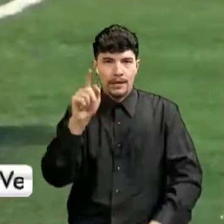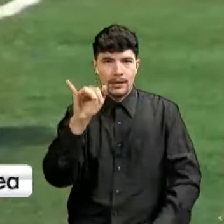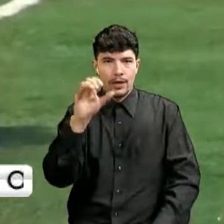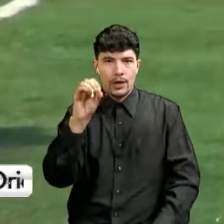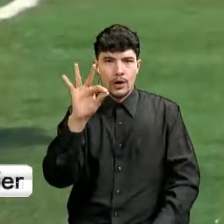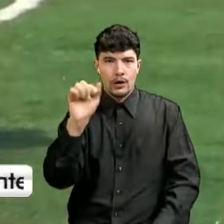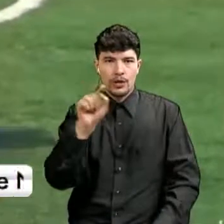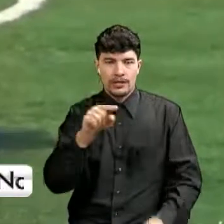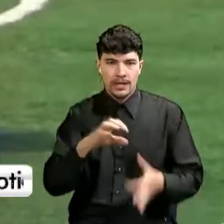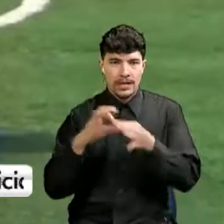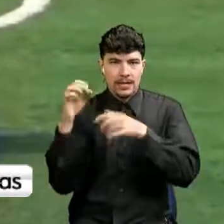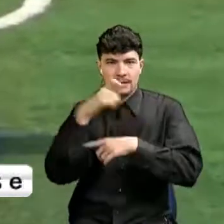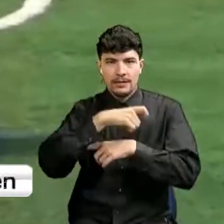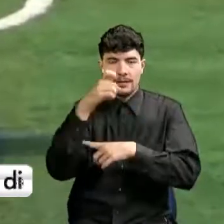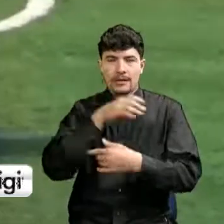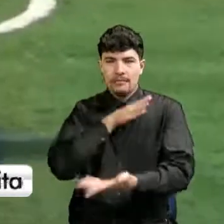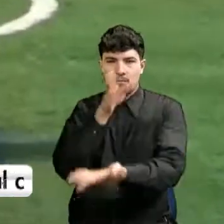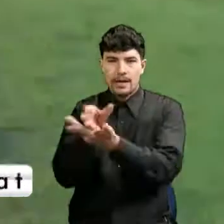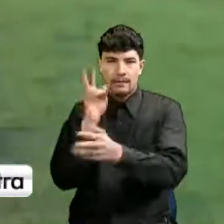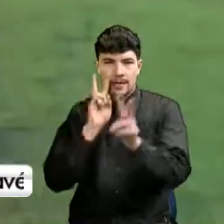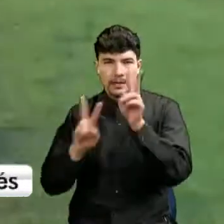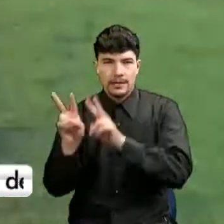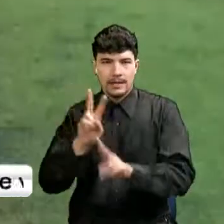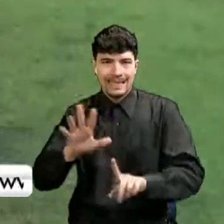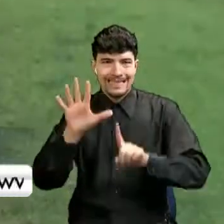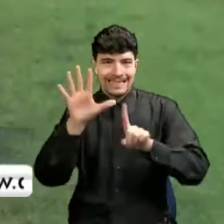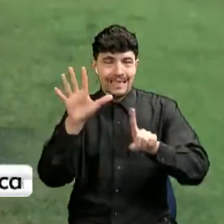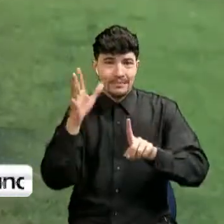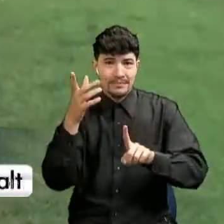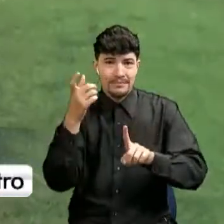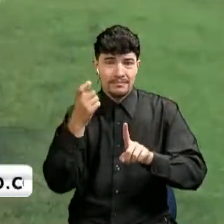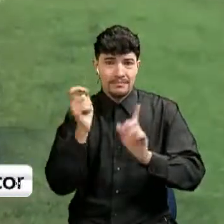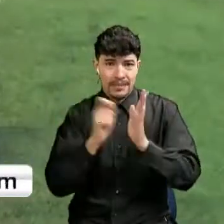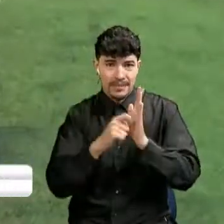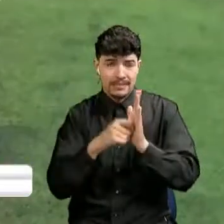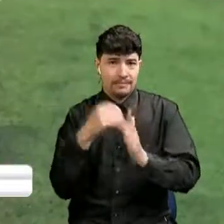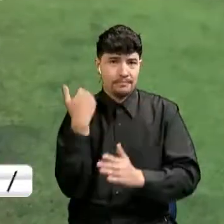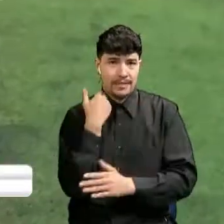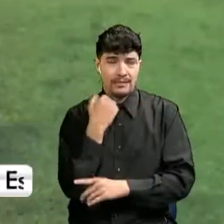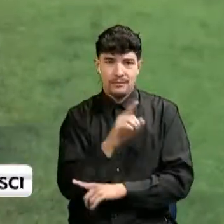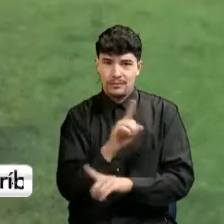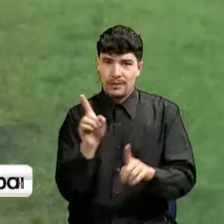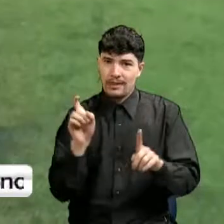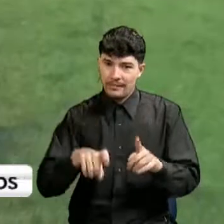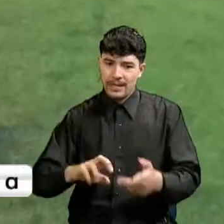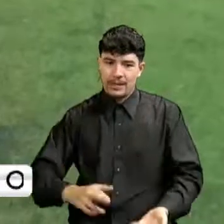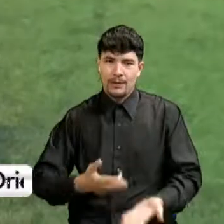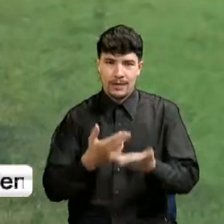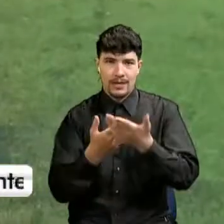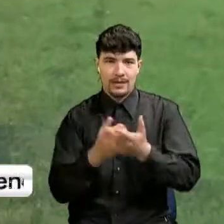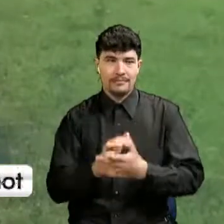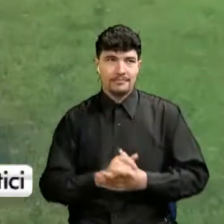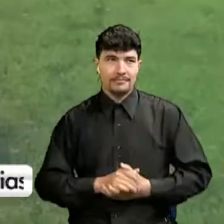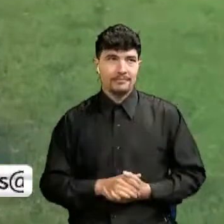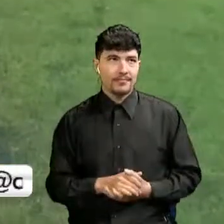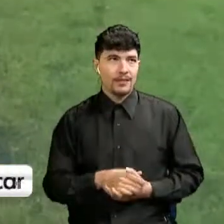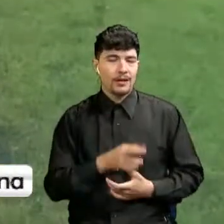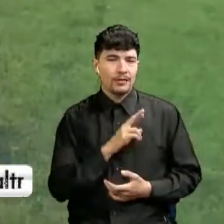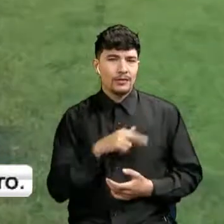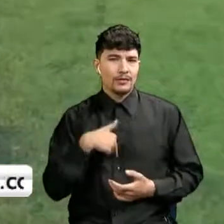donde se debe dejar la racha de seis derrotas en línea como hay pocos días de descanso entonces hay que hacer énfasis en en trabajar bien lo poco que